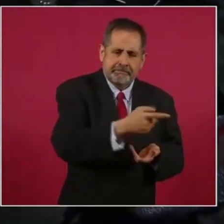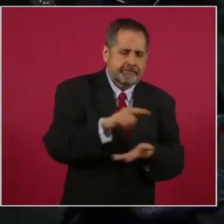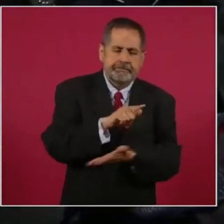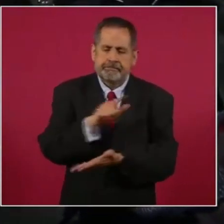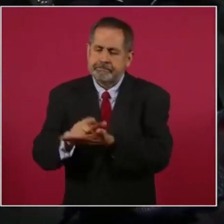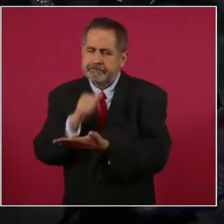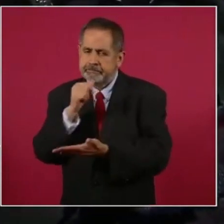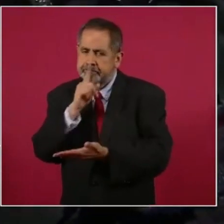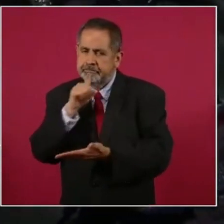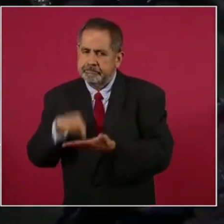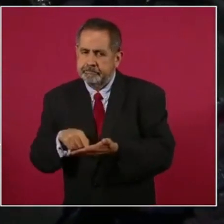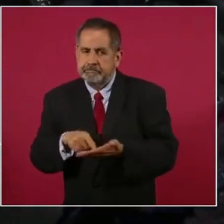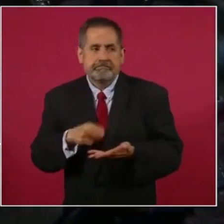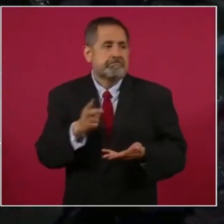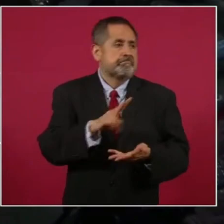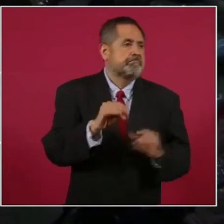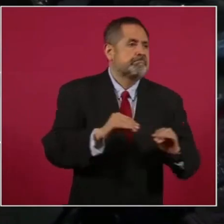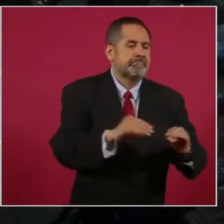tiene mucho de simulación,